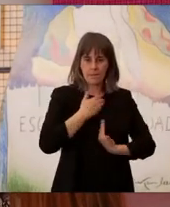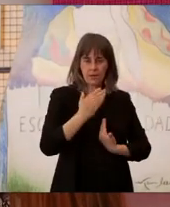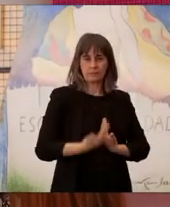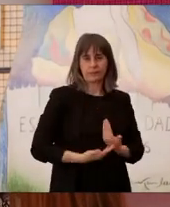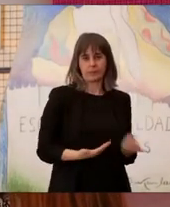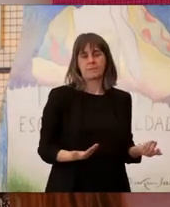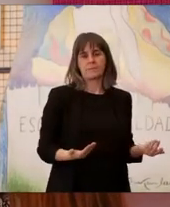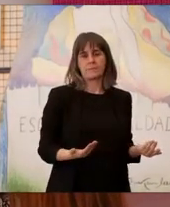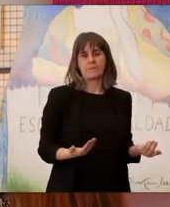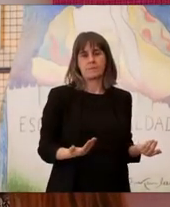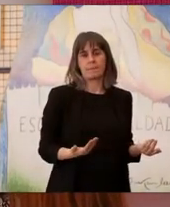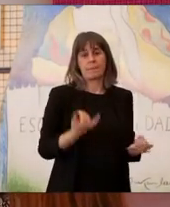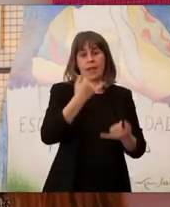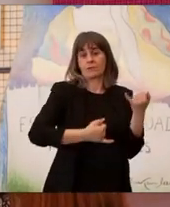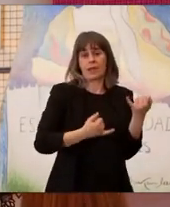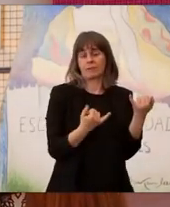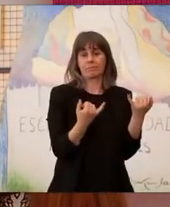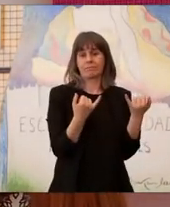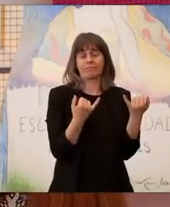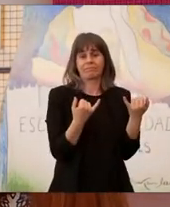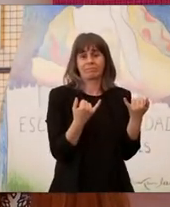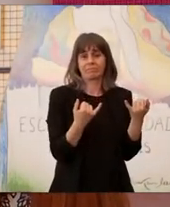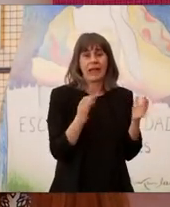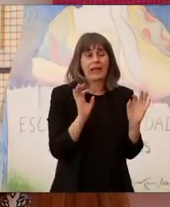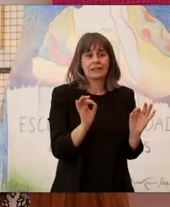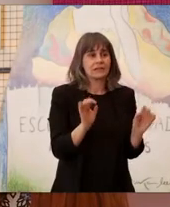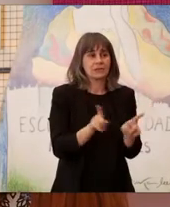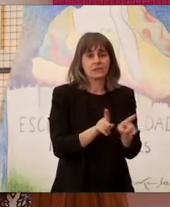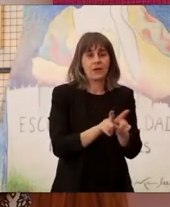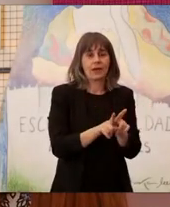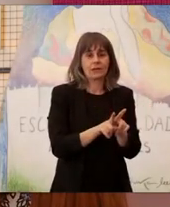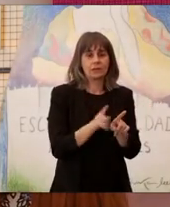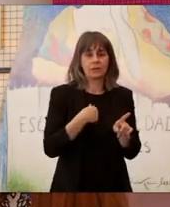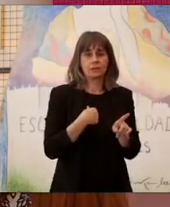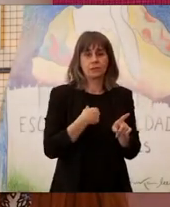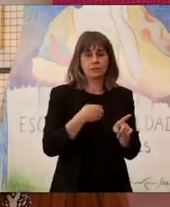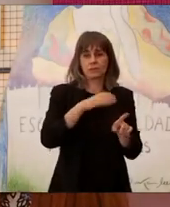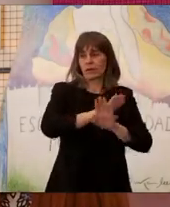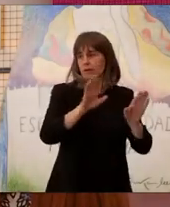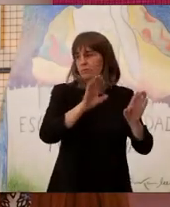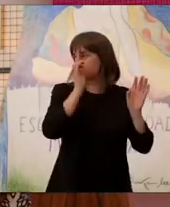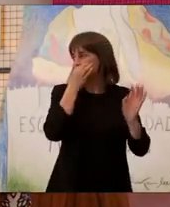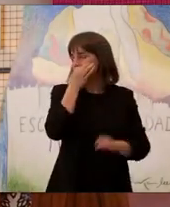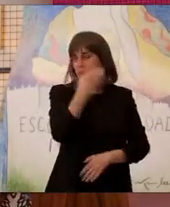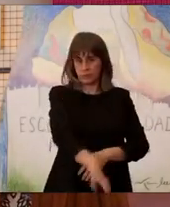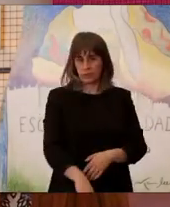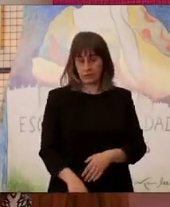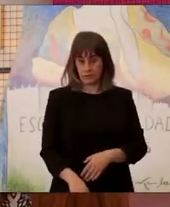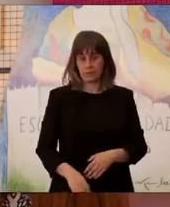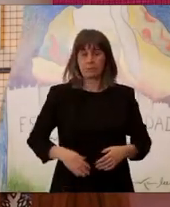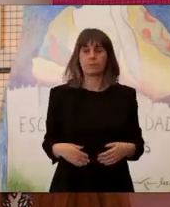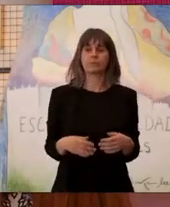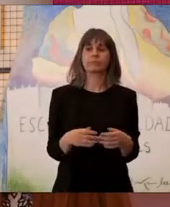tú la reacción que tienes enfrente muchas veces es de no quiero irte curiosamente en las mujeres